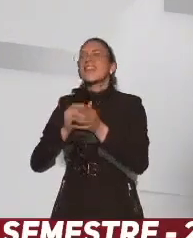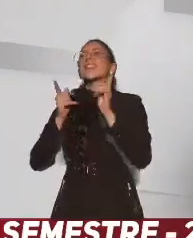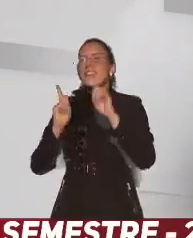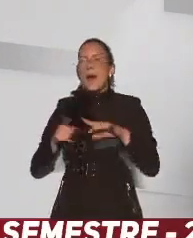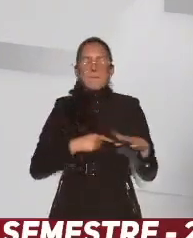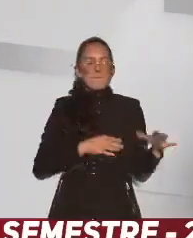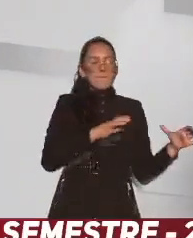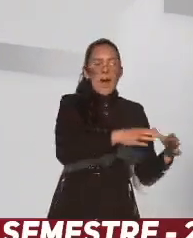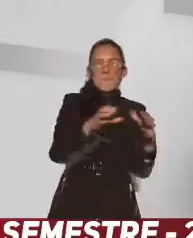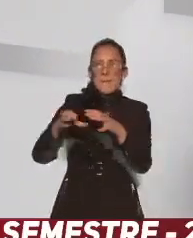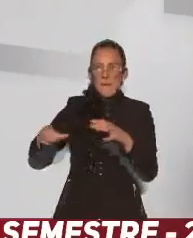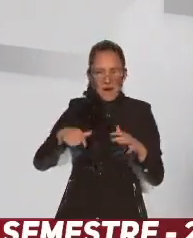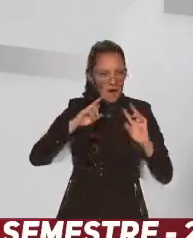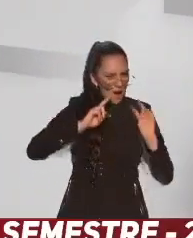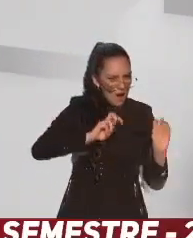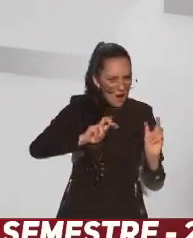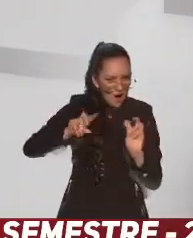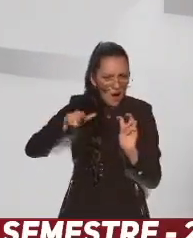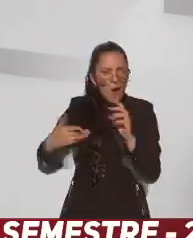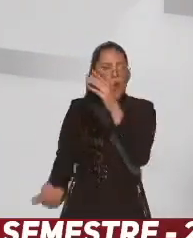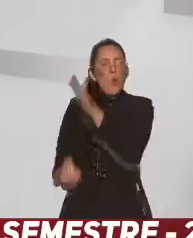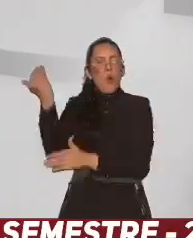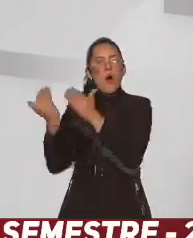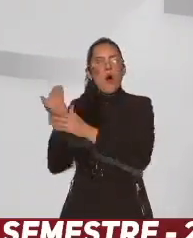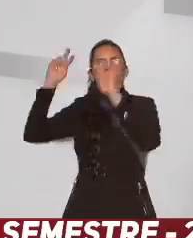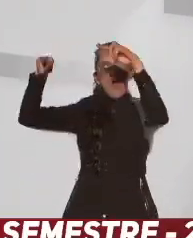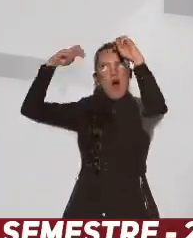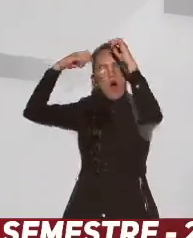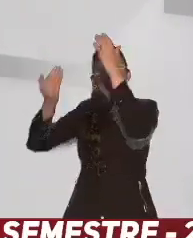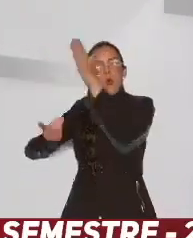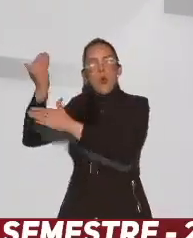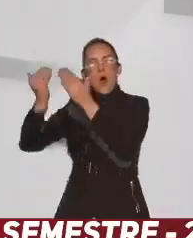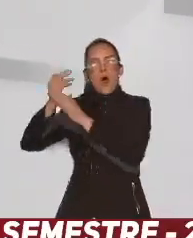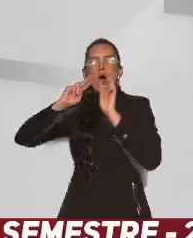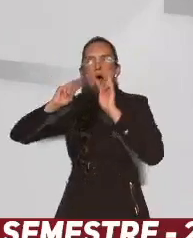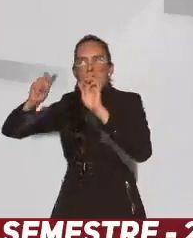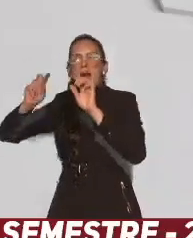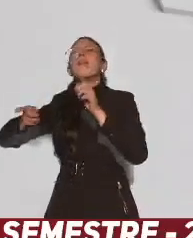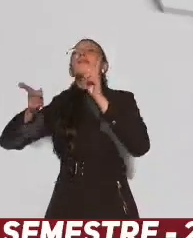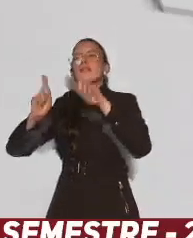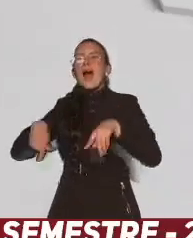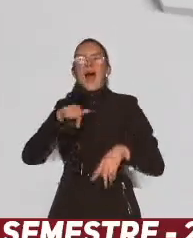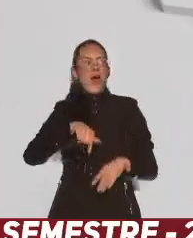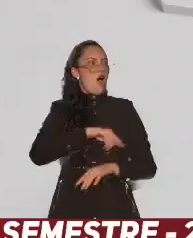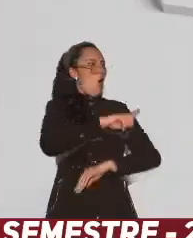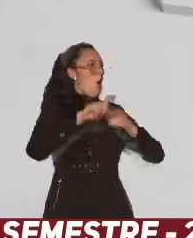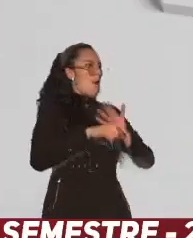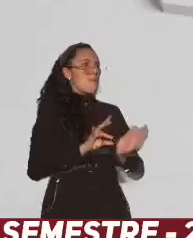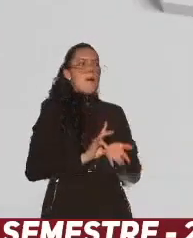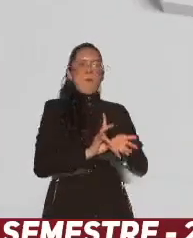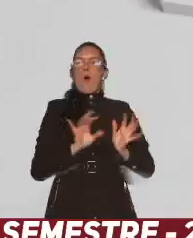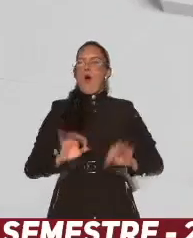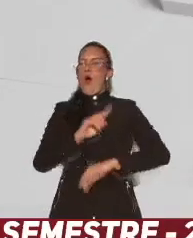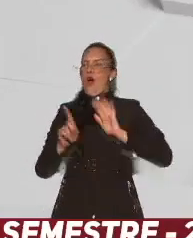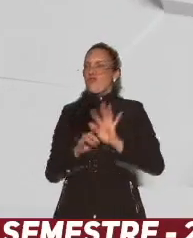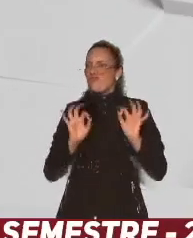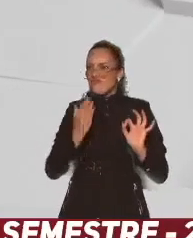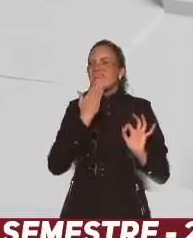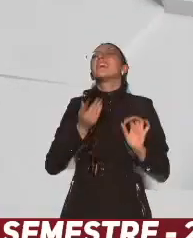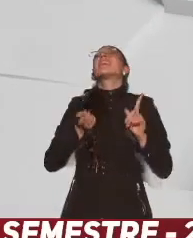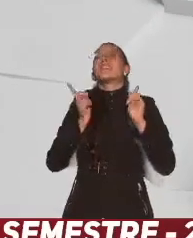nuevo conocimiento, modelos funcionales y desarrollos tecnológicos en beneficios de la fuerza y el